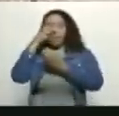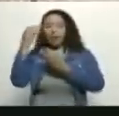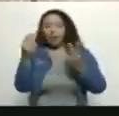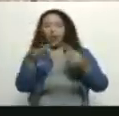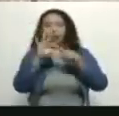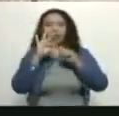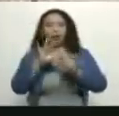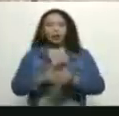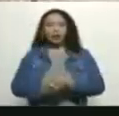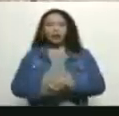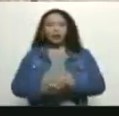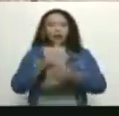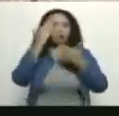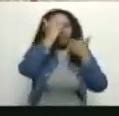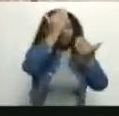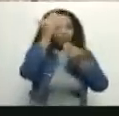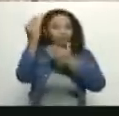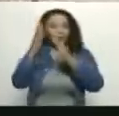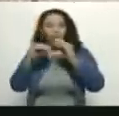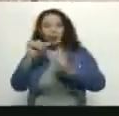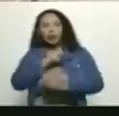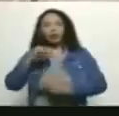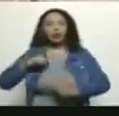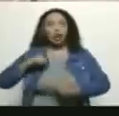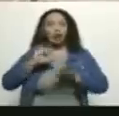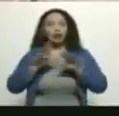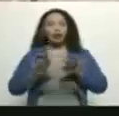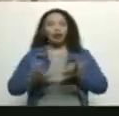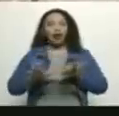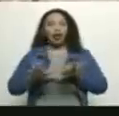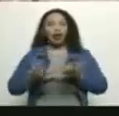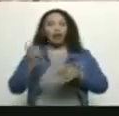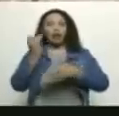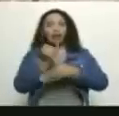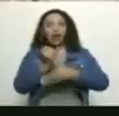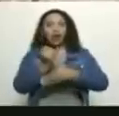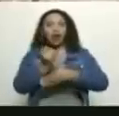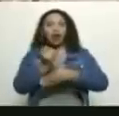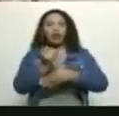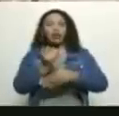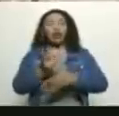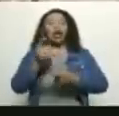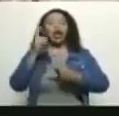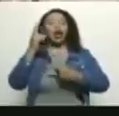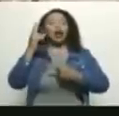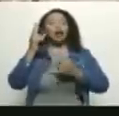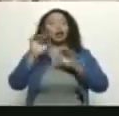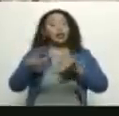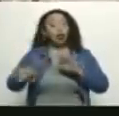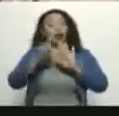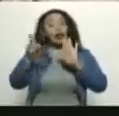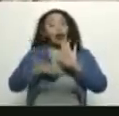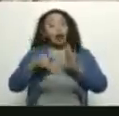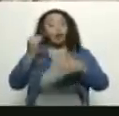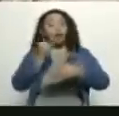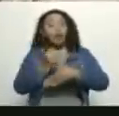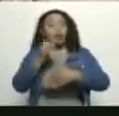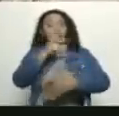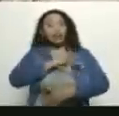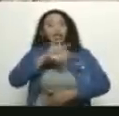especiales. Saludos a todo el personal de la Secretaría Iberoamericana y al honorable secretario general iberoamericano,